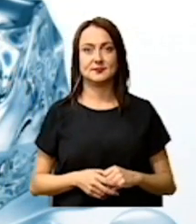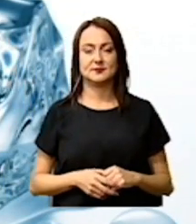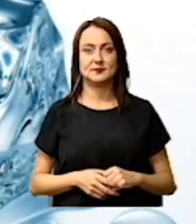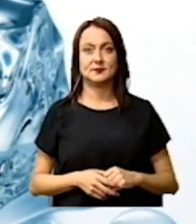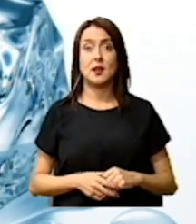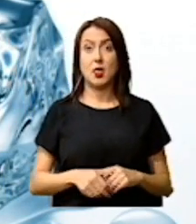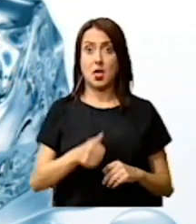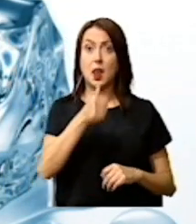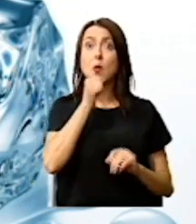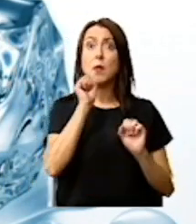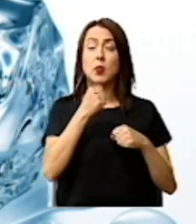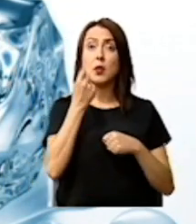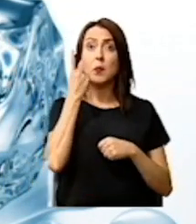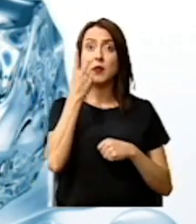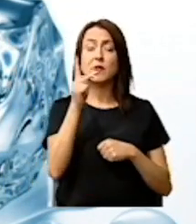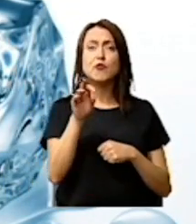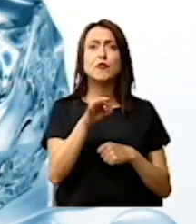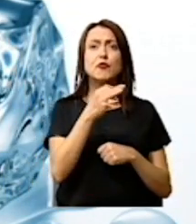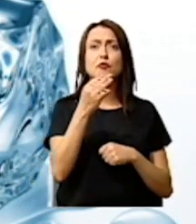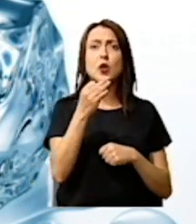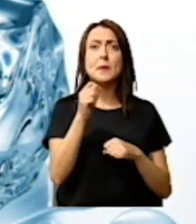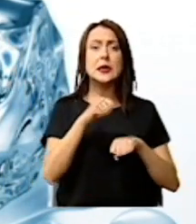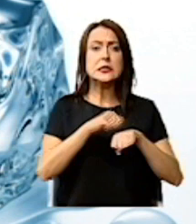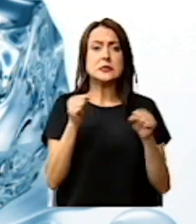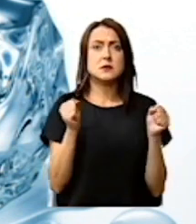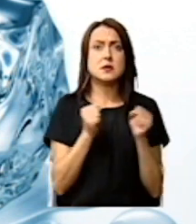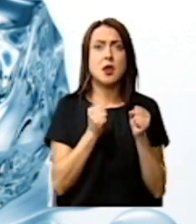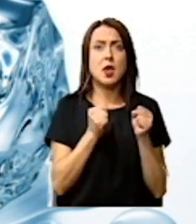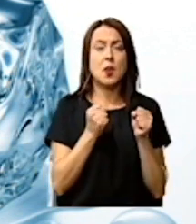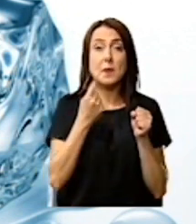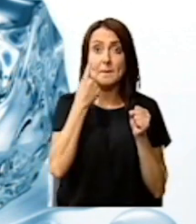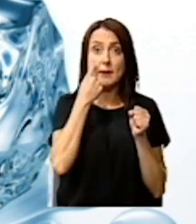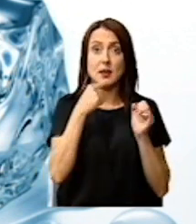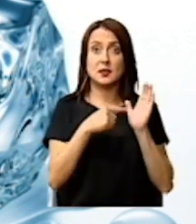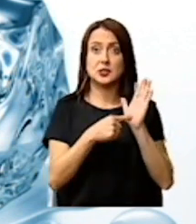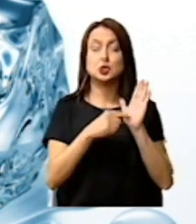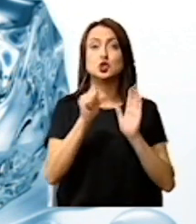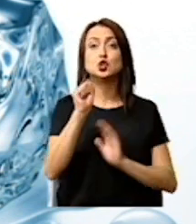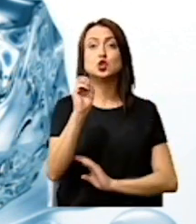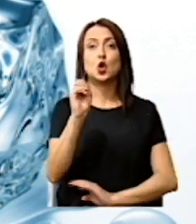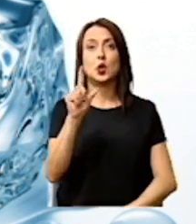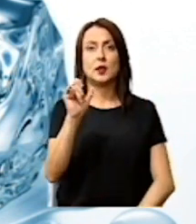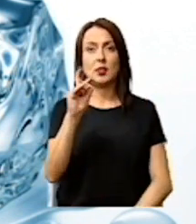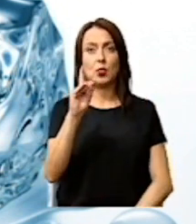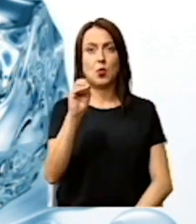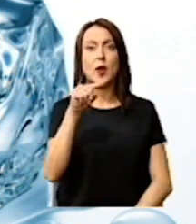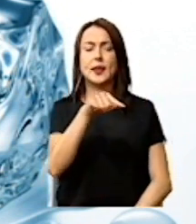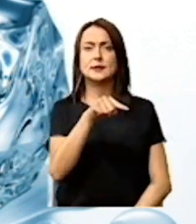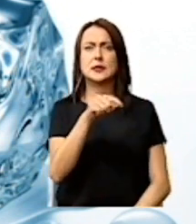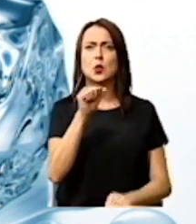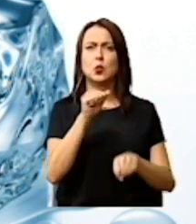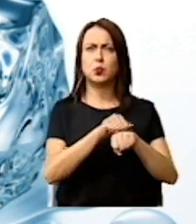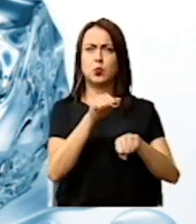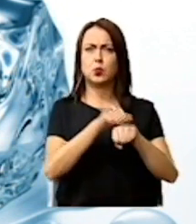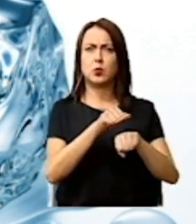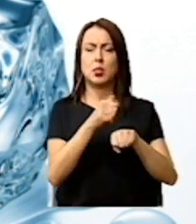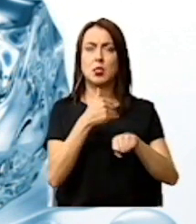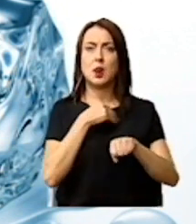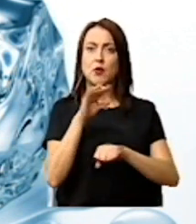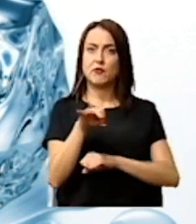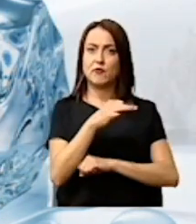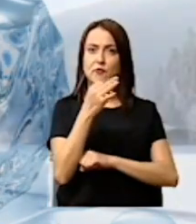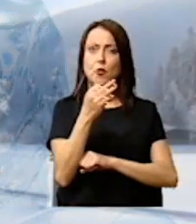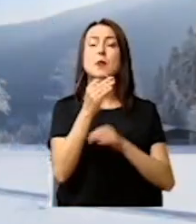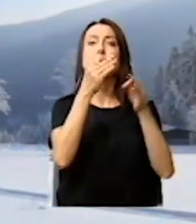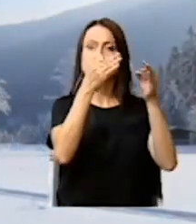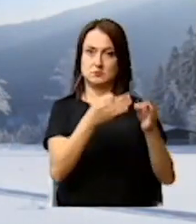El agua la podemos ver en forma de hielo. Ahí está en su estado sólido. Ella está endurecida y tiene una forma